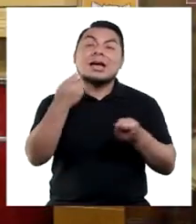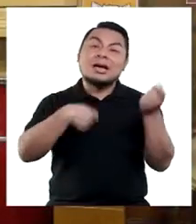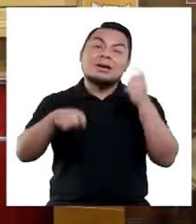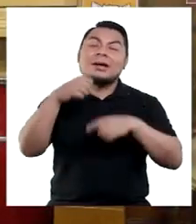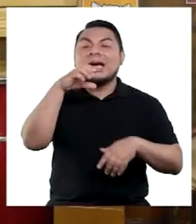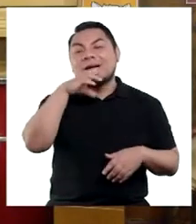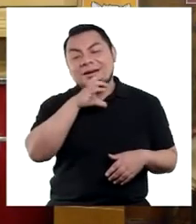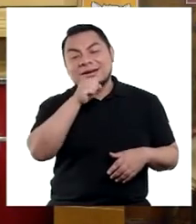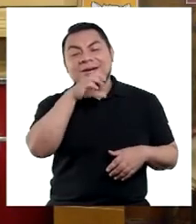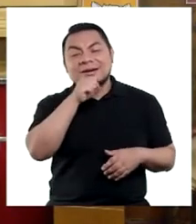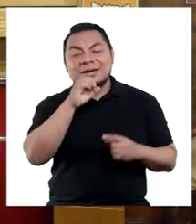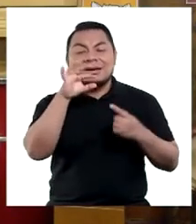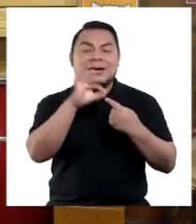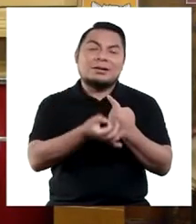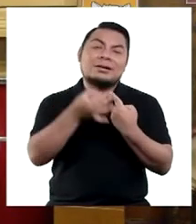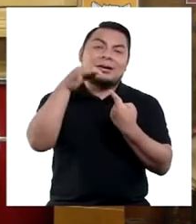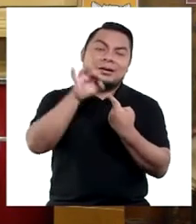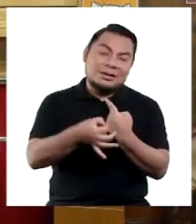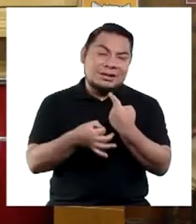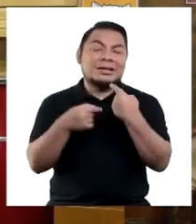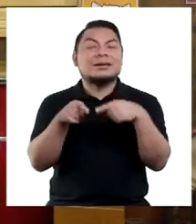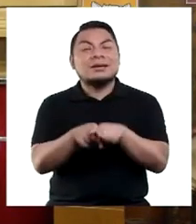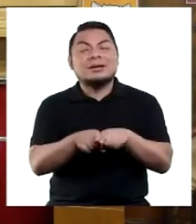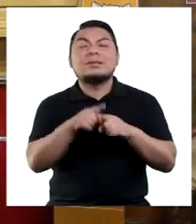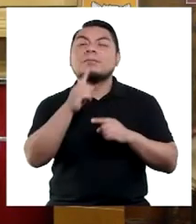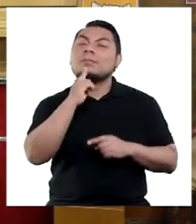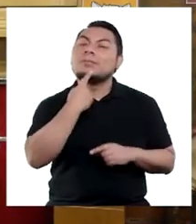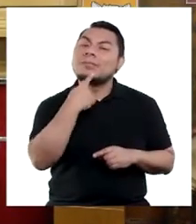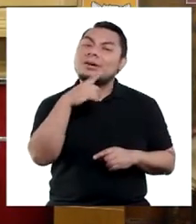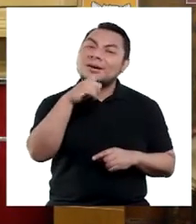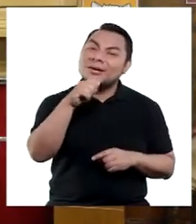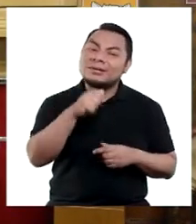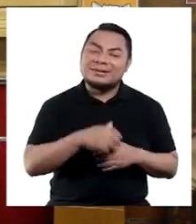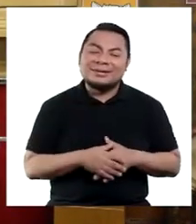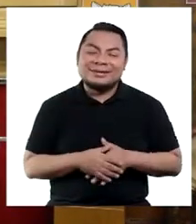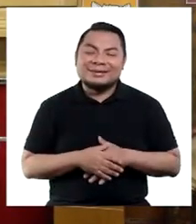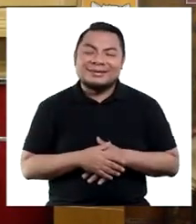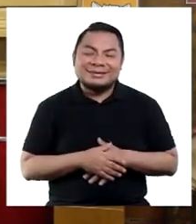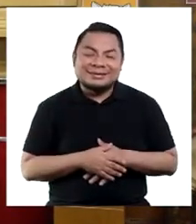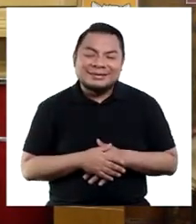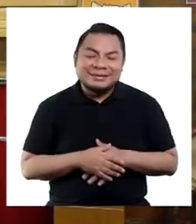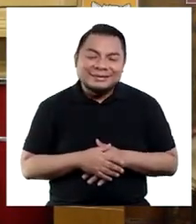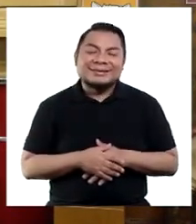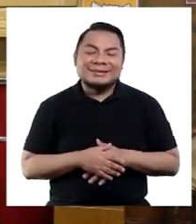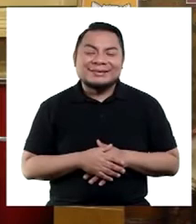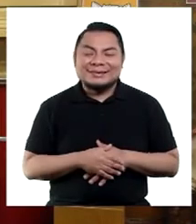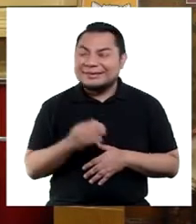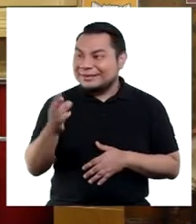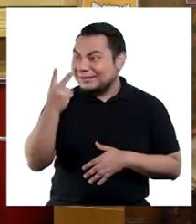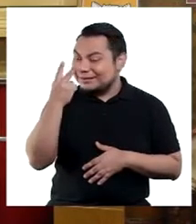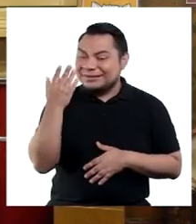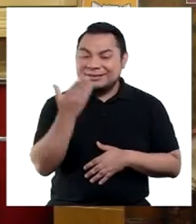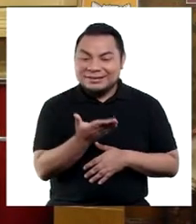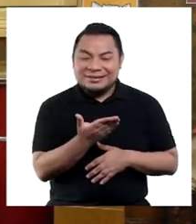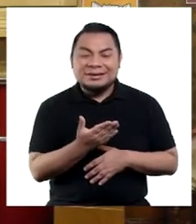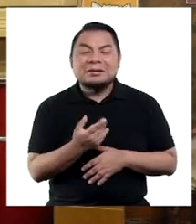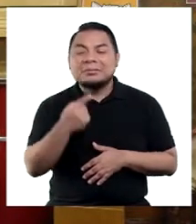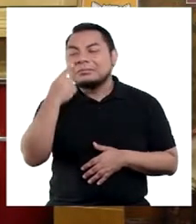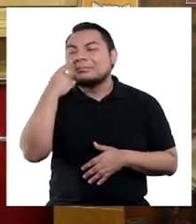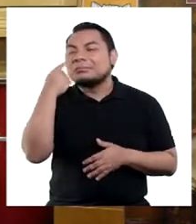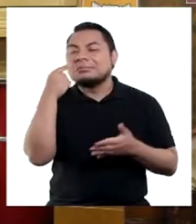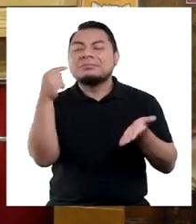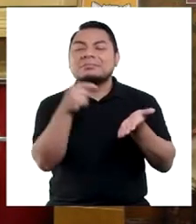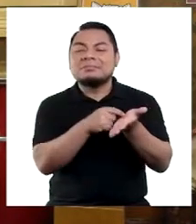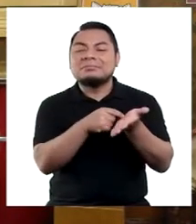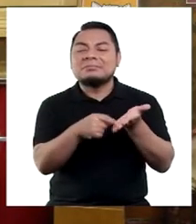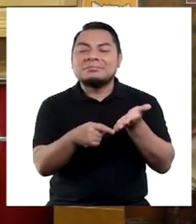también vendo naranjas plátanos y limón niñas y niños